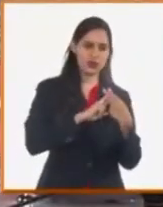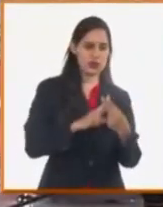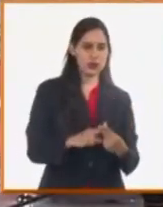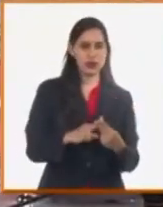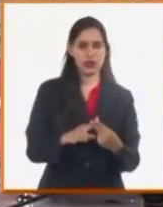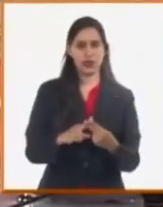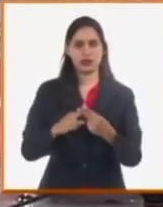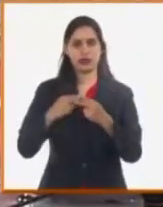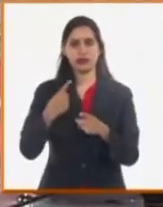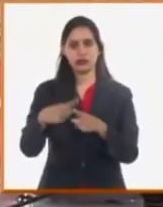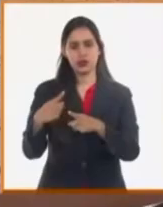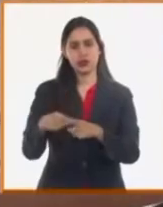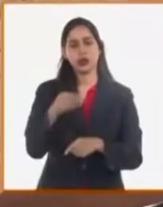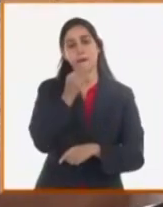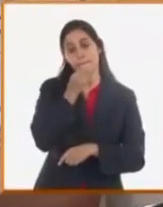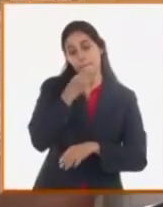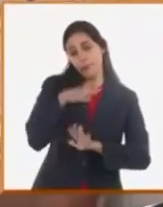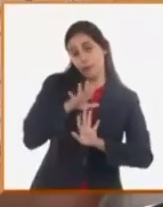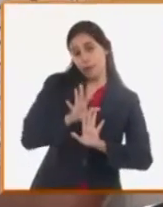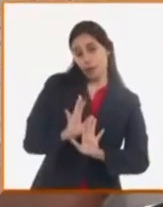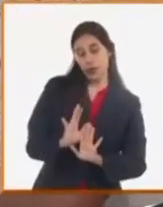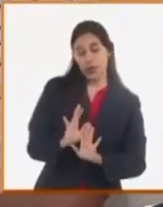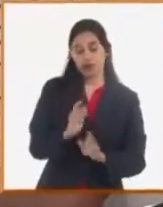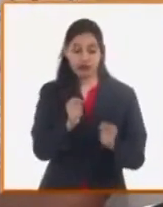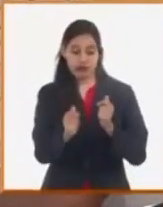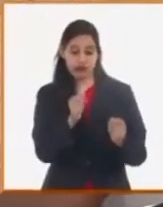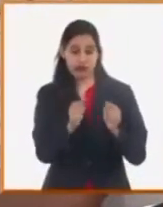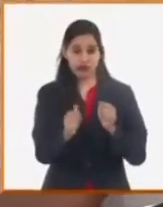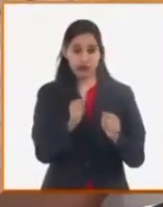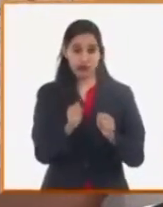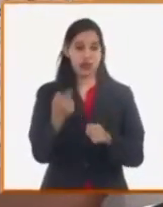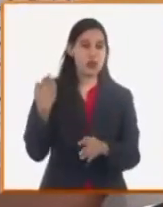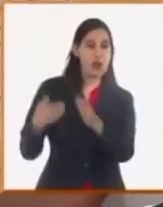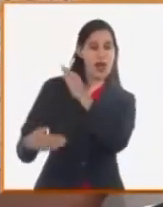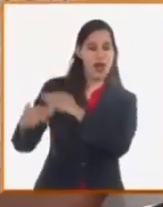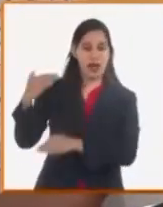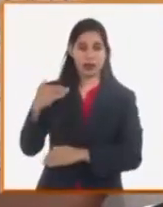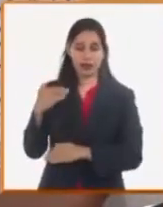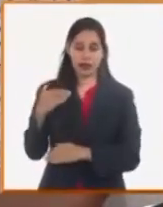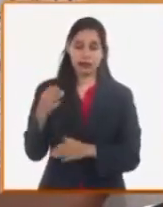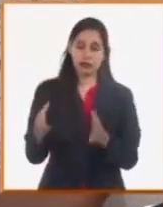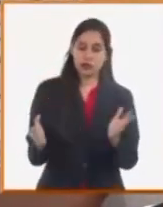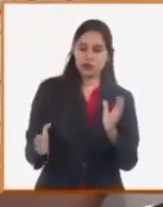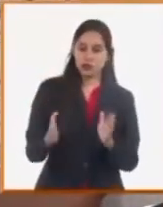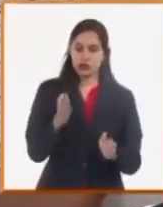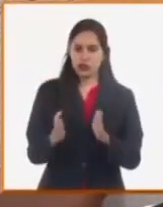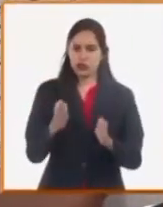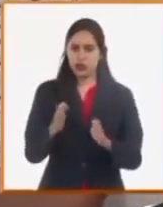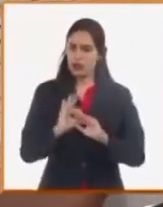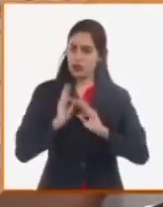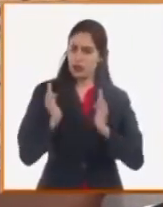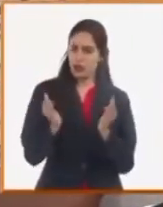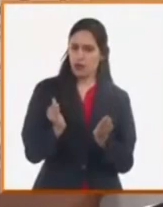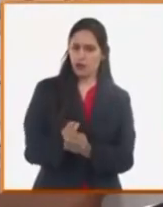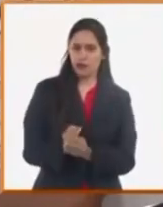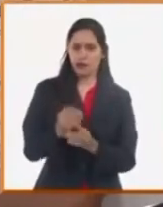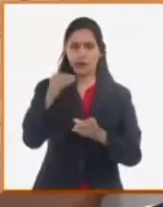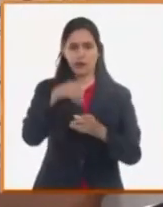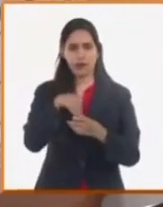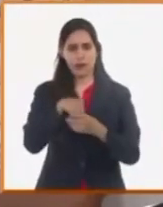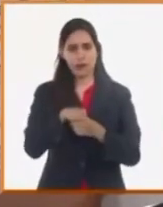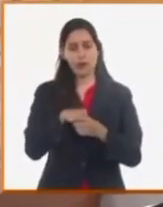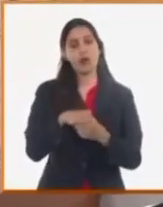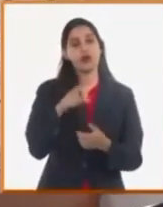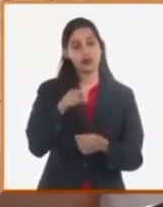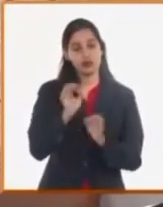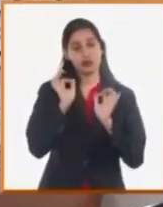teléfono es probable que que yo yo provengo de una generación soy parte de una generación que probablemente realmente en